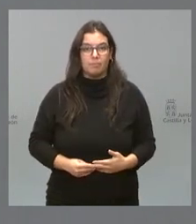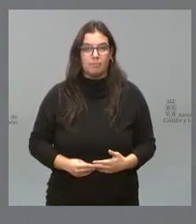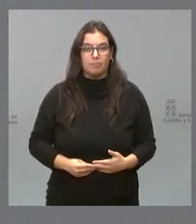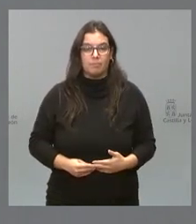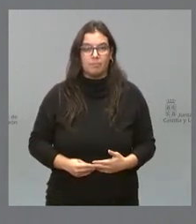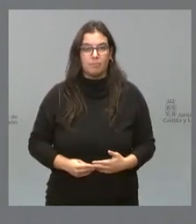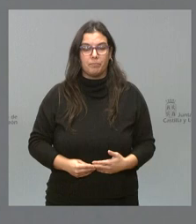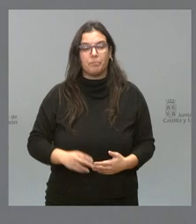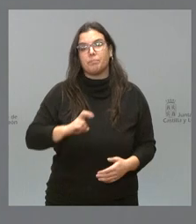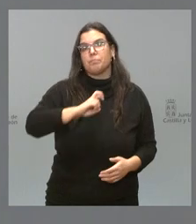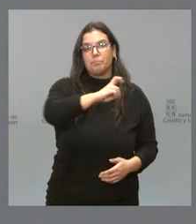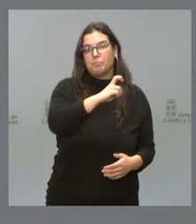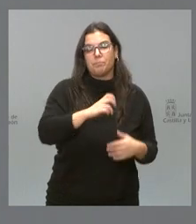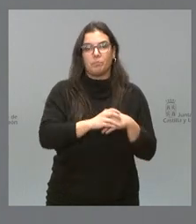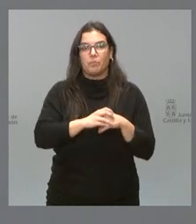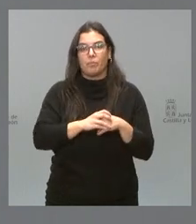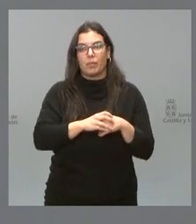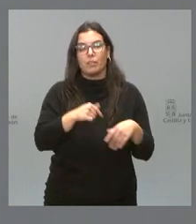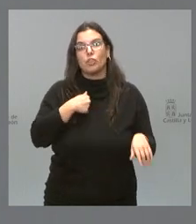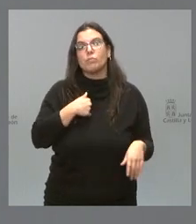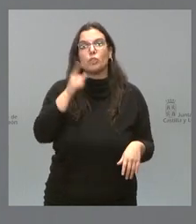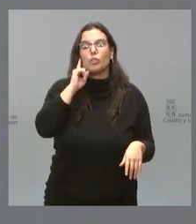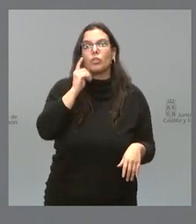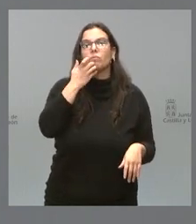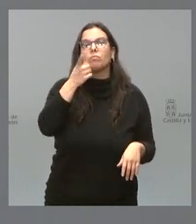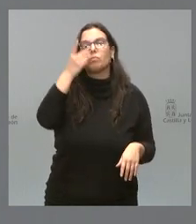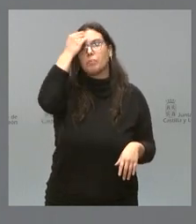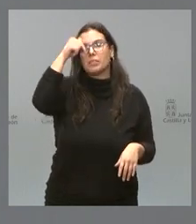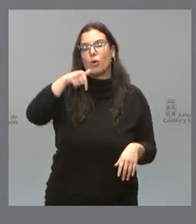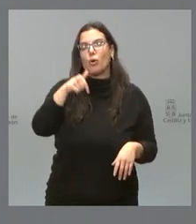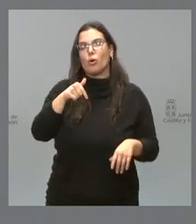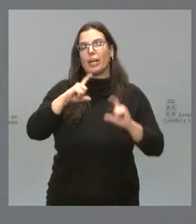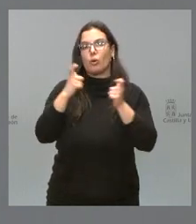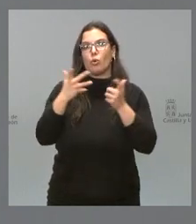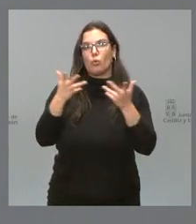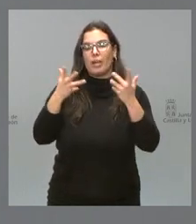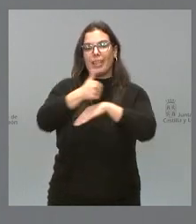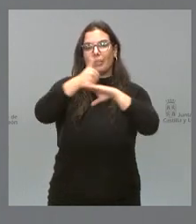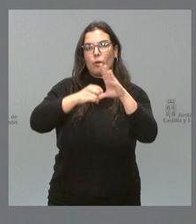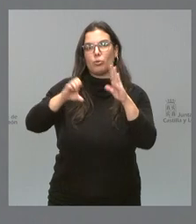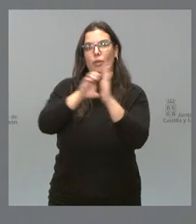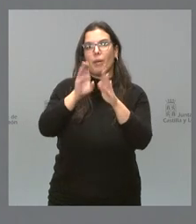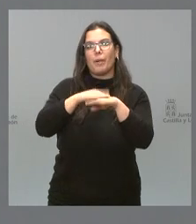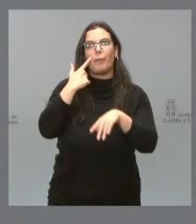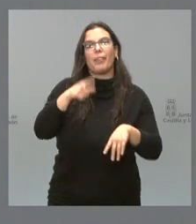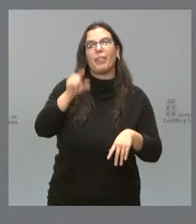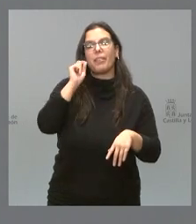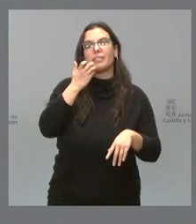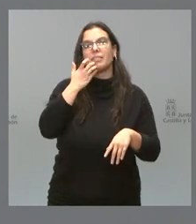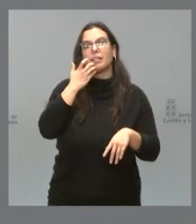de los jueces no sé cómo valora la reunión de urgencia de hoy del constitucional bueno para decidir si frena